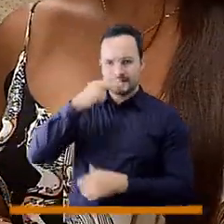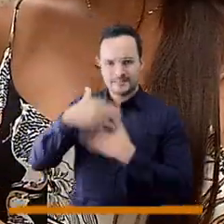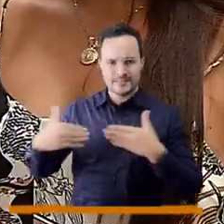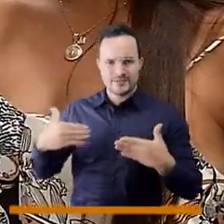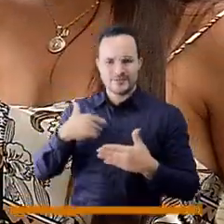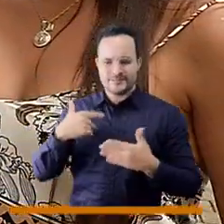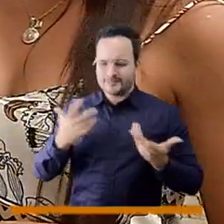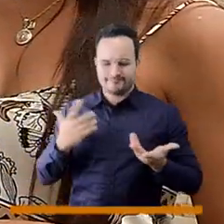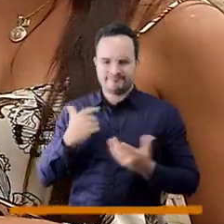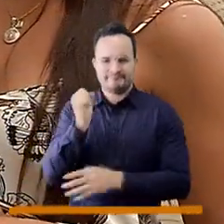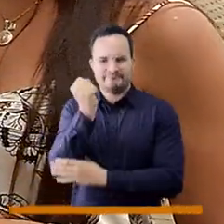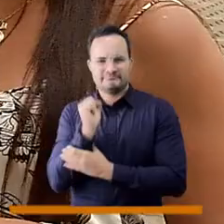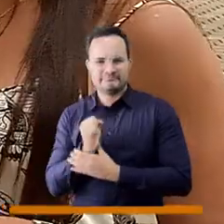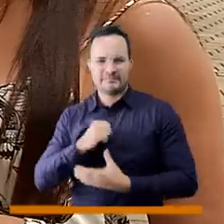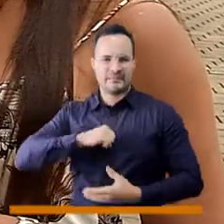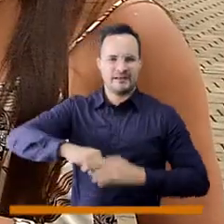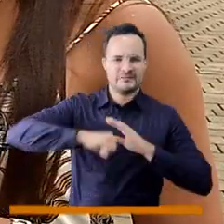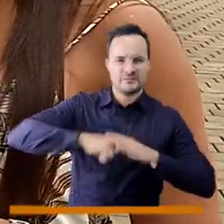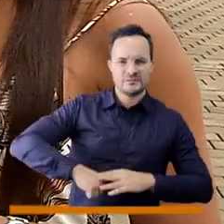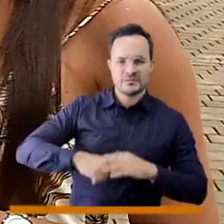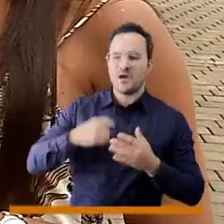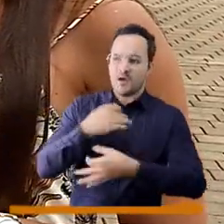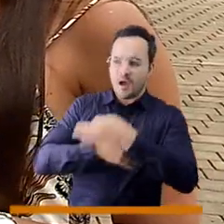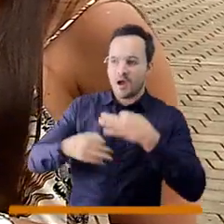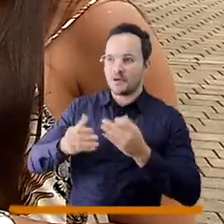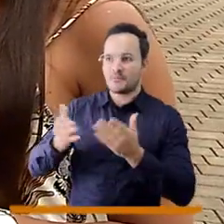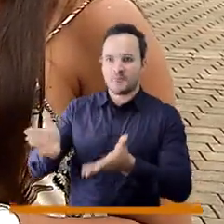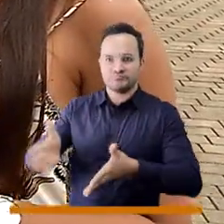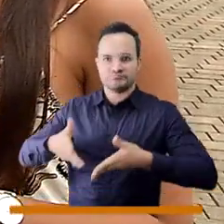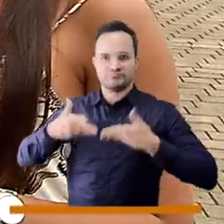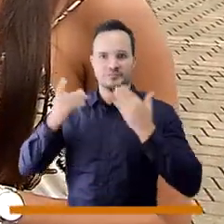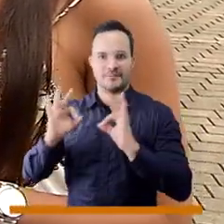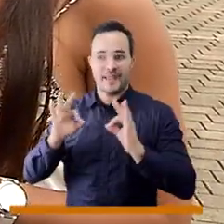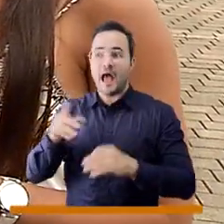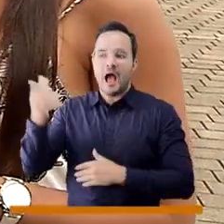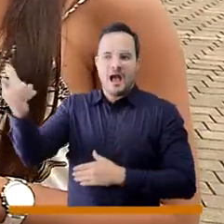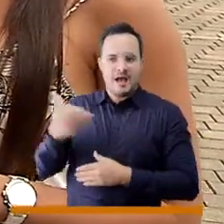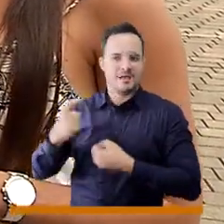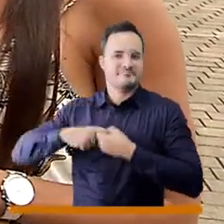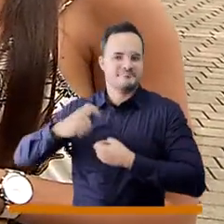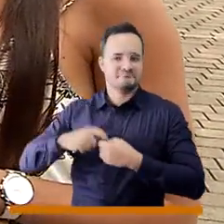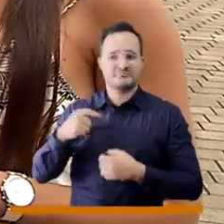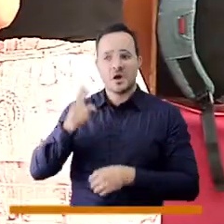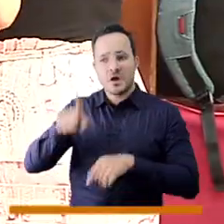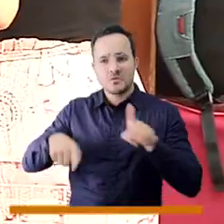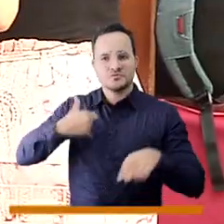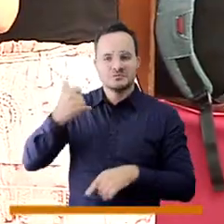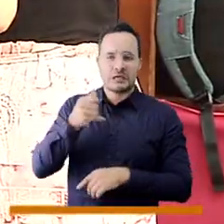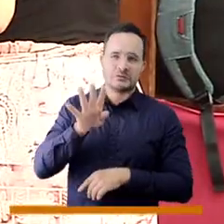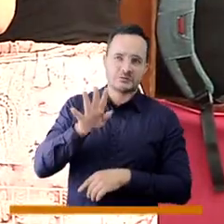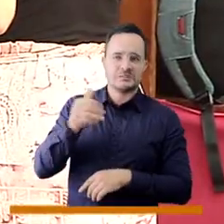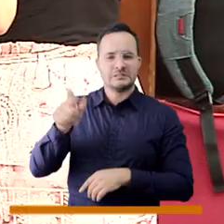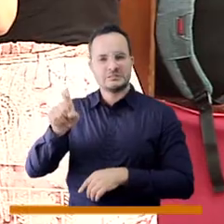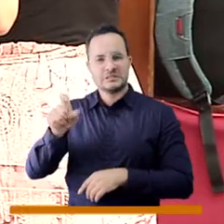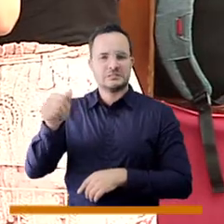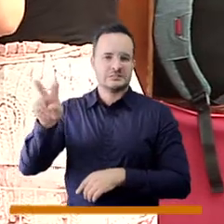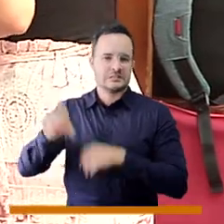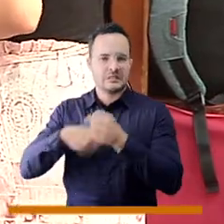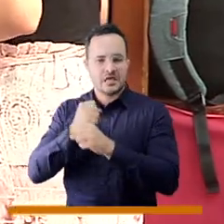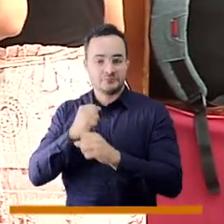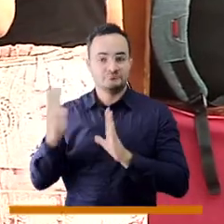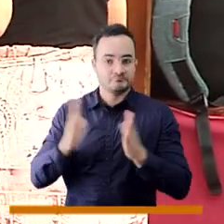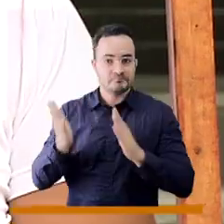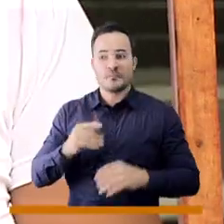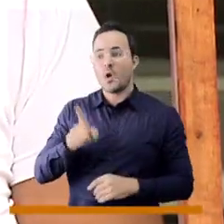la vulneración de derechos en que estaba antes, hablamos de adolescentes de 14 a los 16, 17 más o menos, tenemos personas mayores que ya encuentran